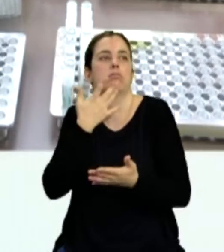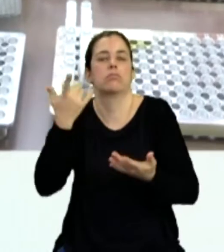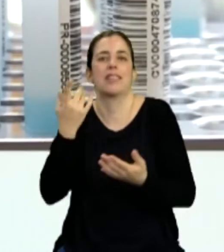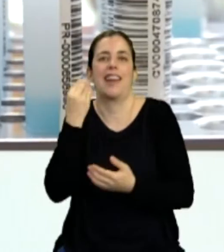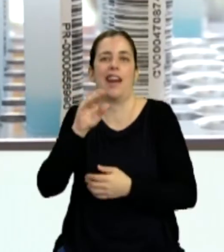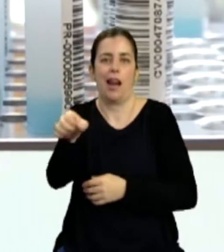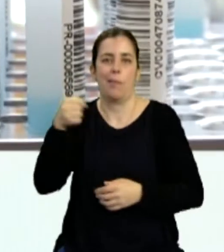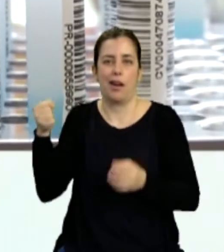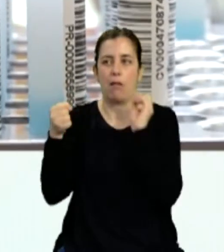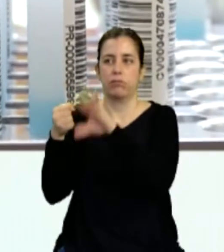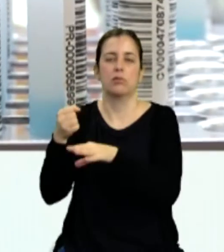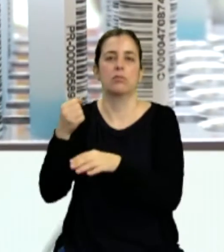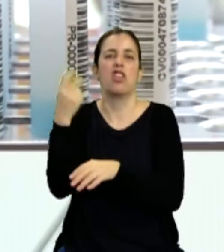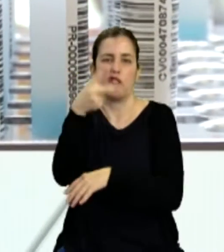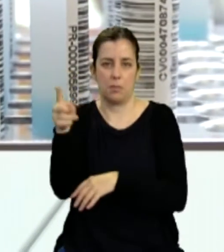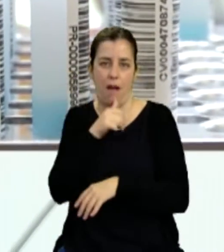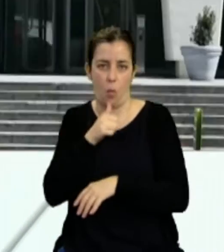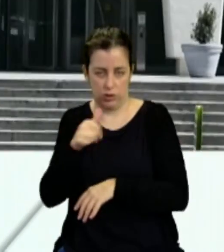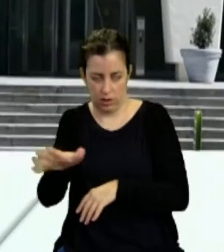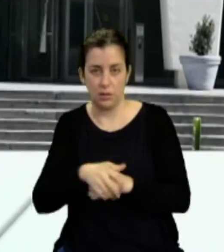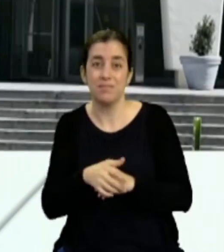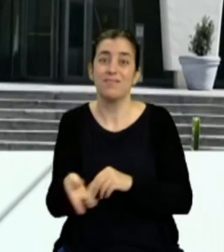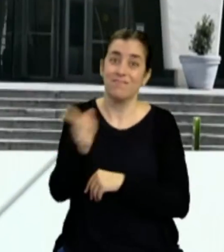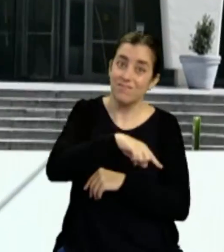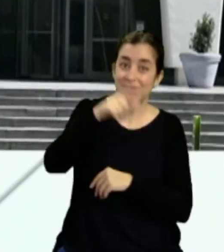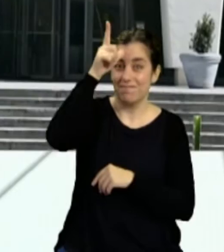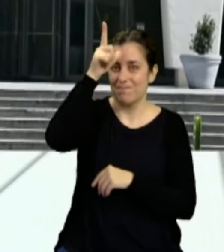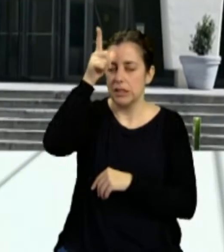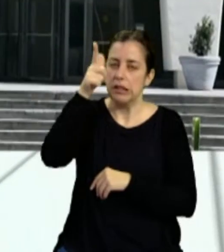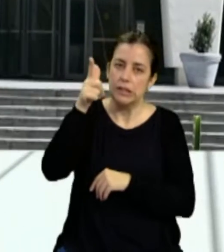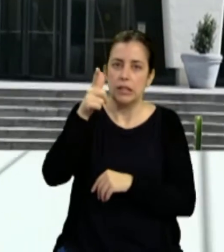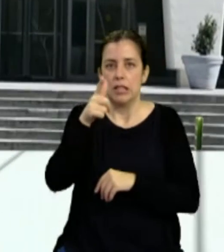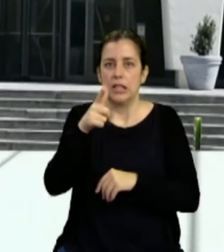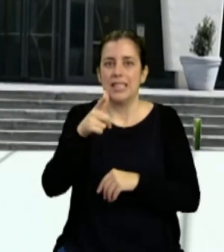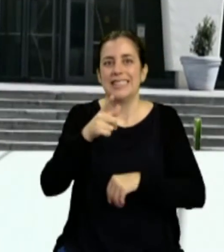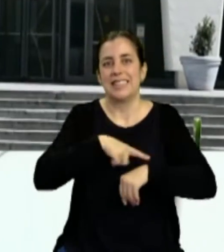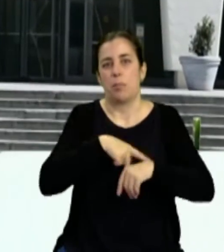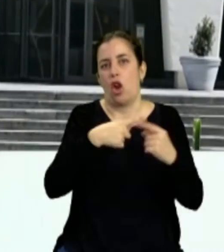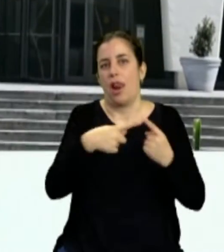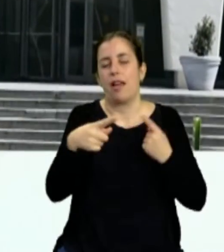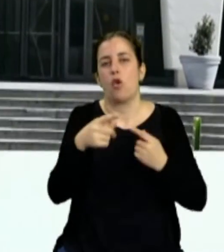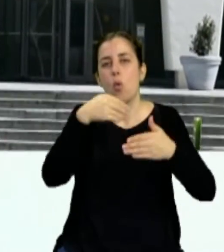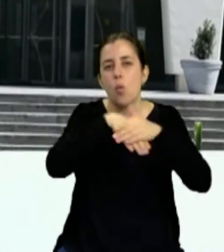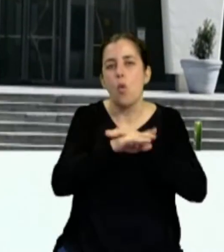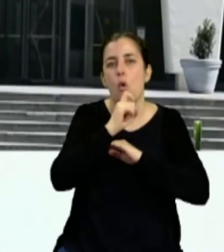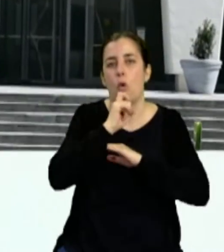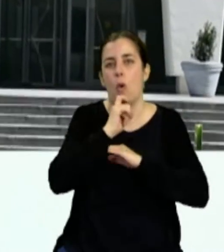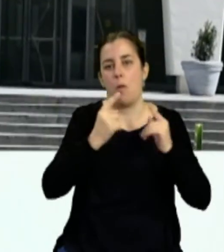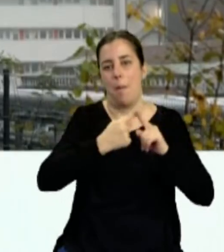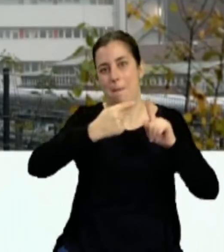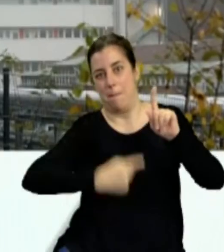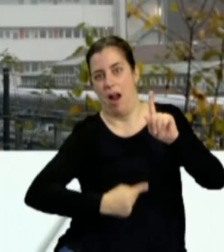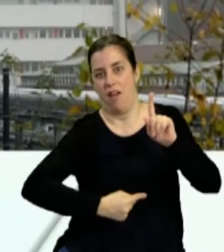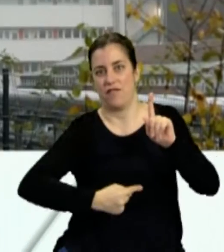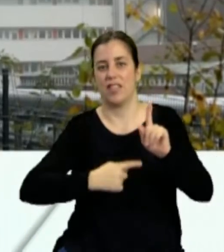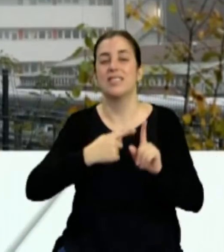de Pfizer es un poquito menos estable. Esta parece que hay que mantenerla a largo plazo a menos 80 grados, lo cual supone un problema de logística,